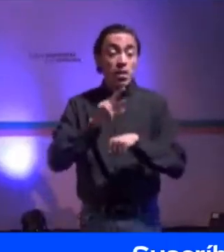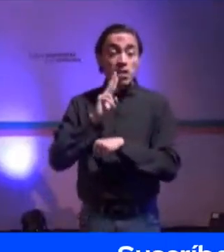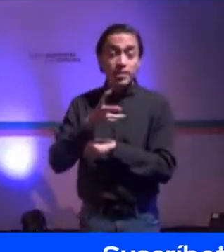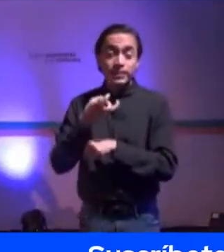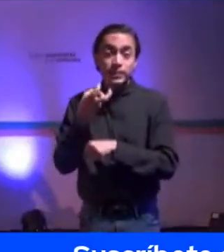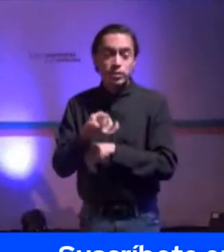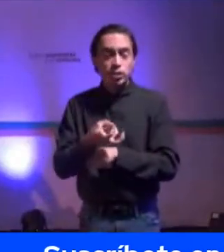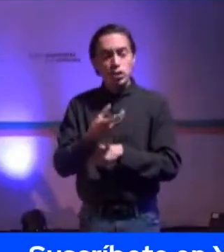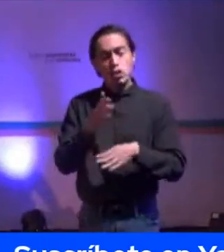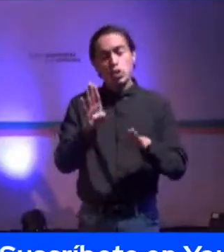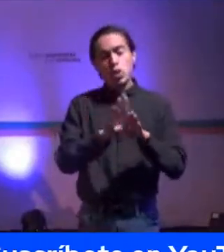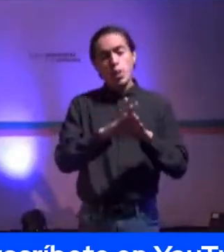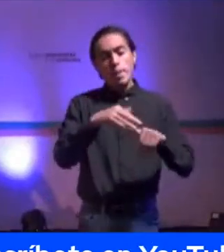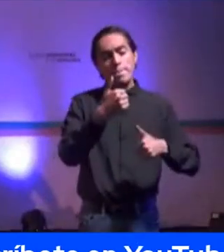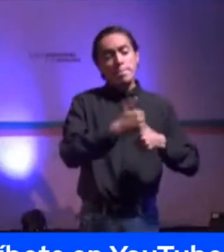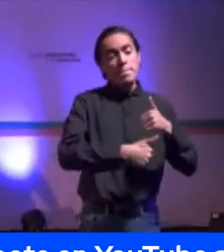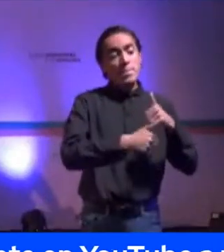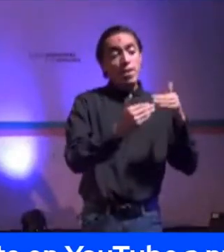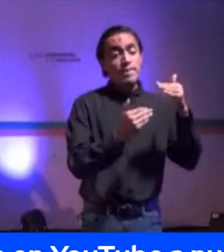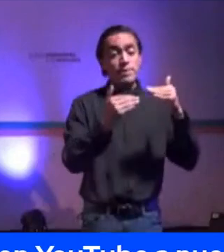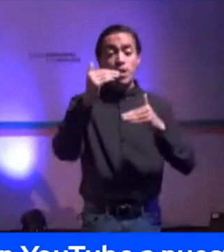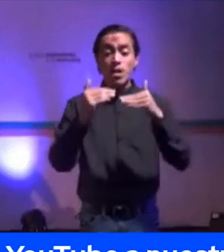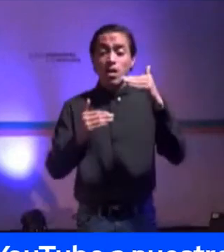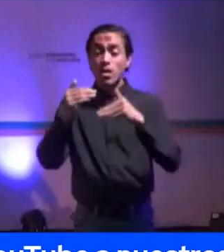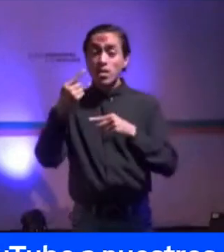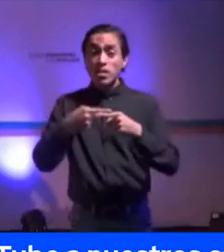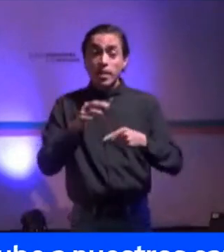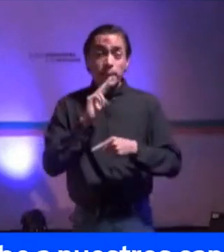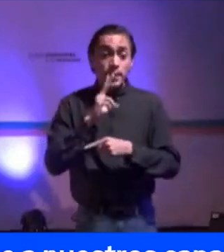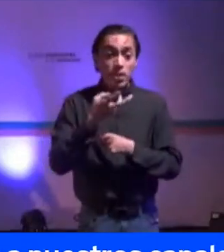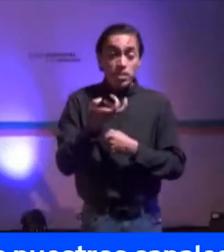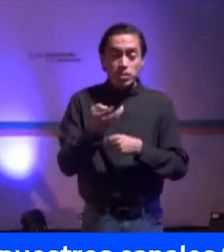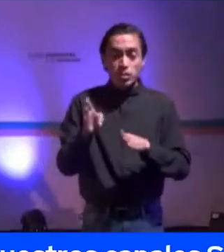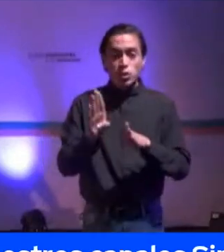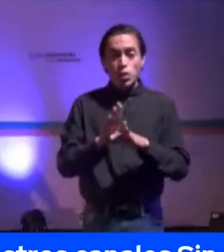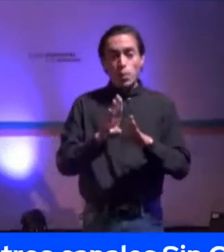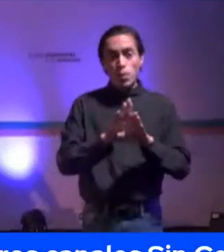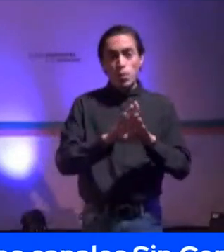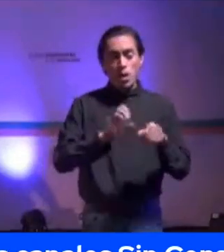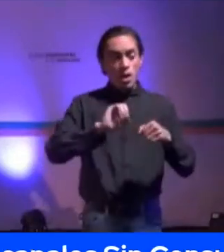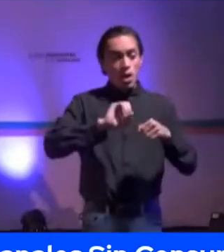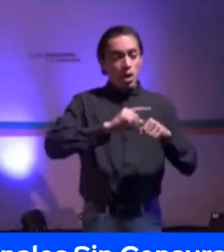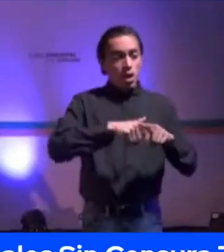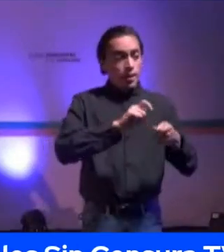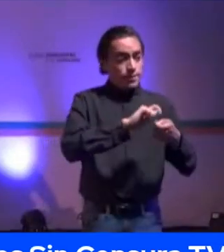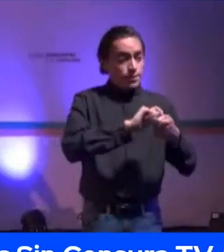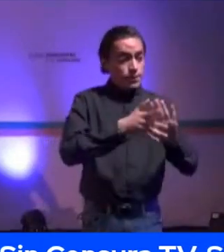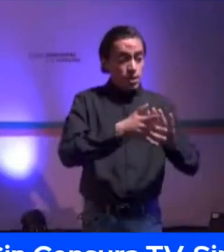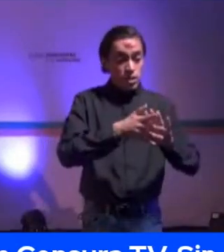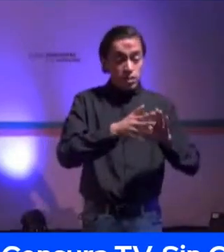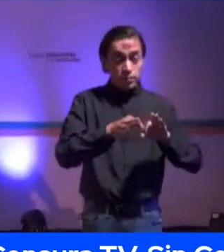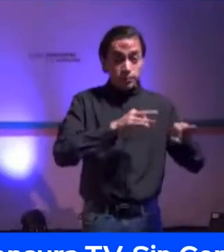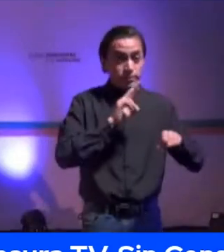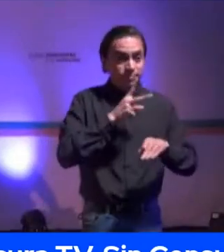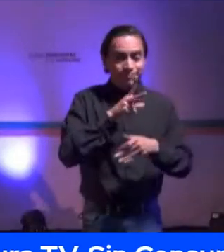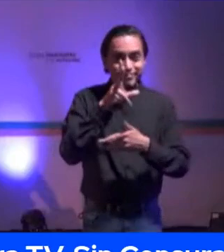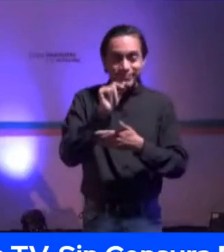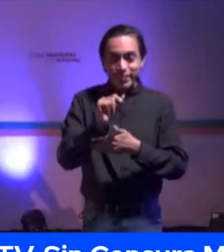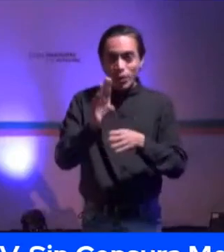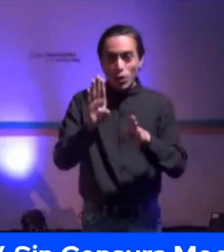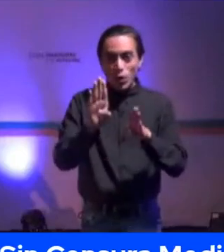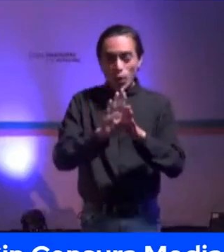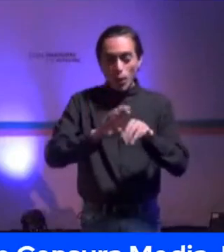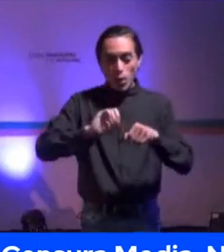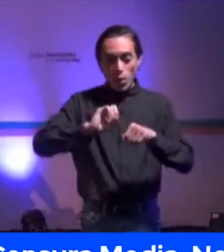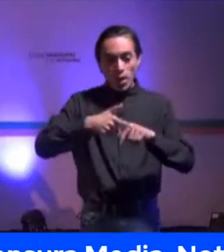conflicto por ver quién es más o quién es mejor que el otro, lejos de traducirse en hacer un mejor trabajo, se convirtió en